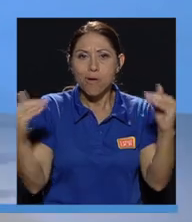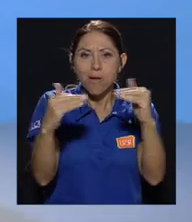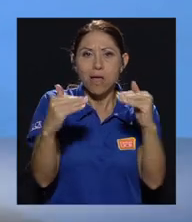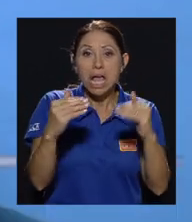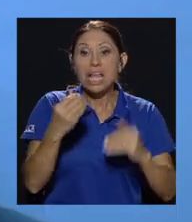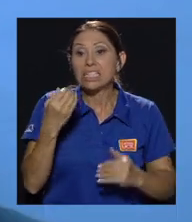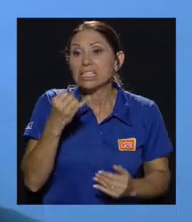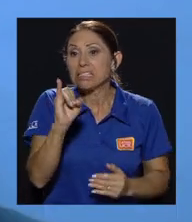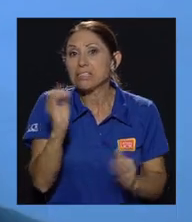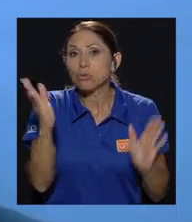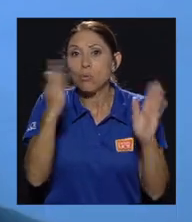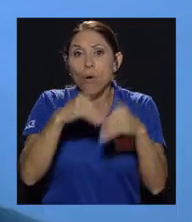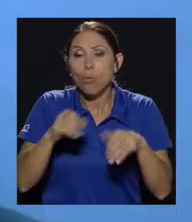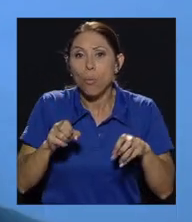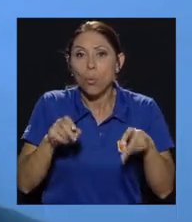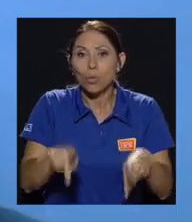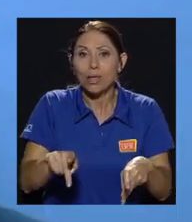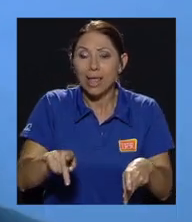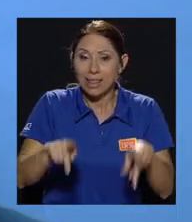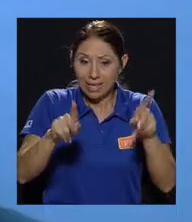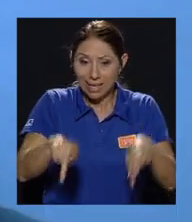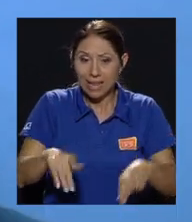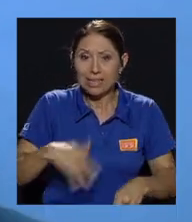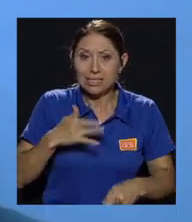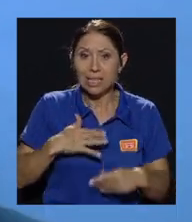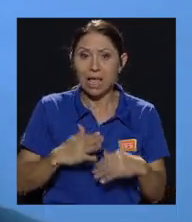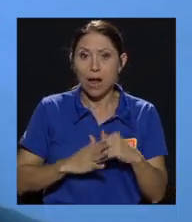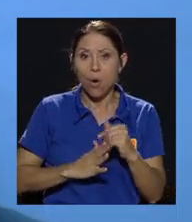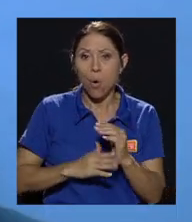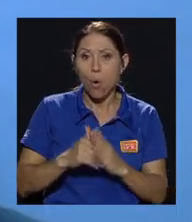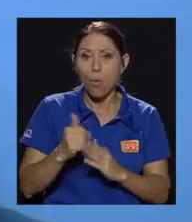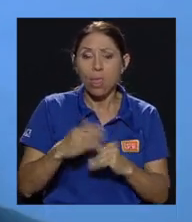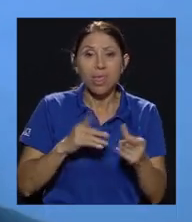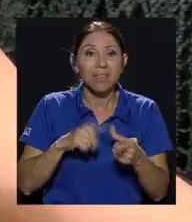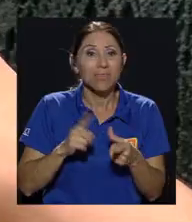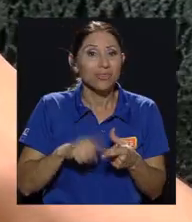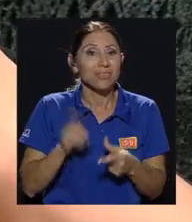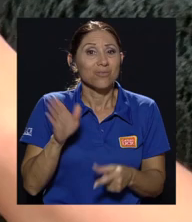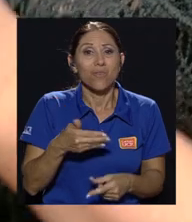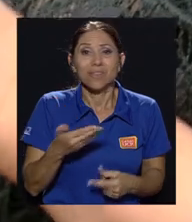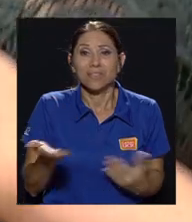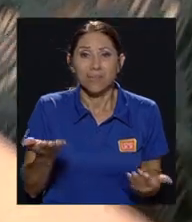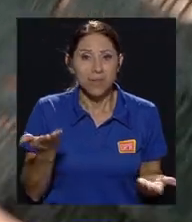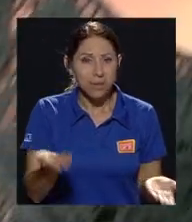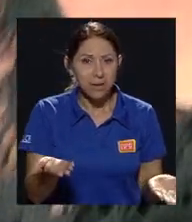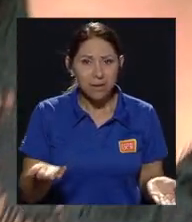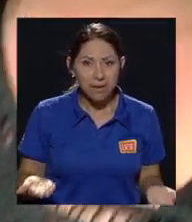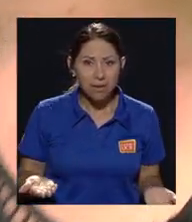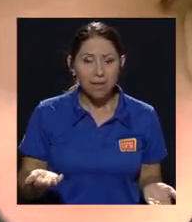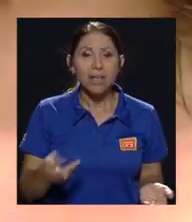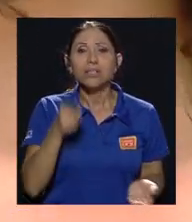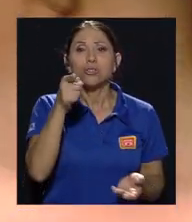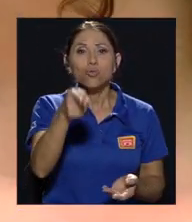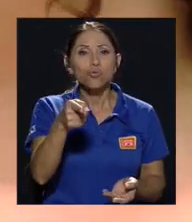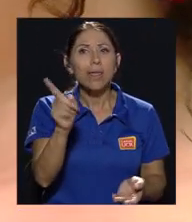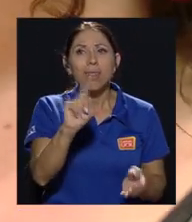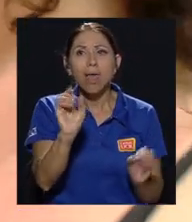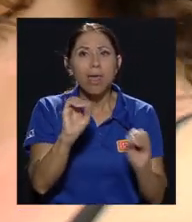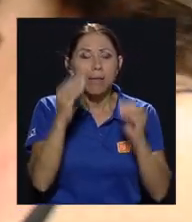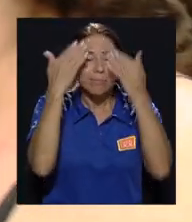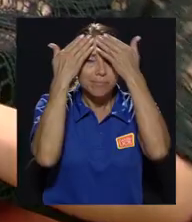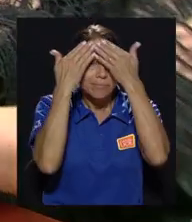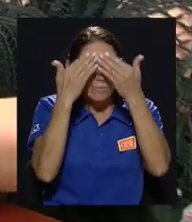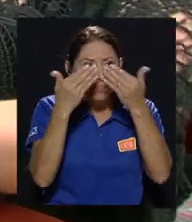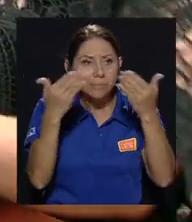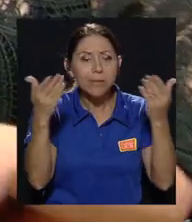espacio donde la gente pueda sentirse cómoda, no va a servir el móvil si se aplica de esa forma. Si usted no se abre a escucharlo, si usted no